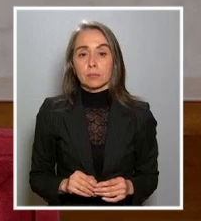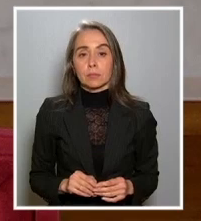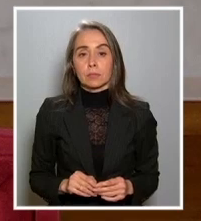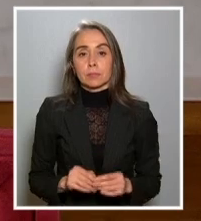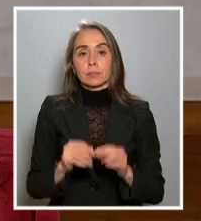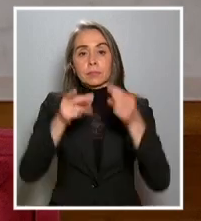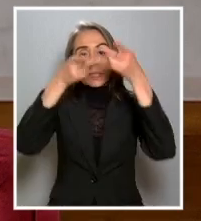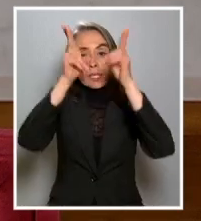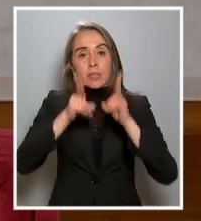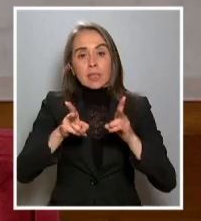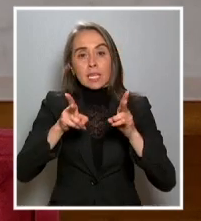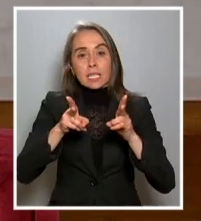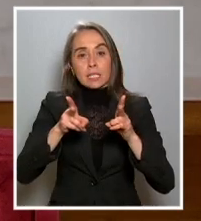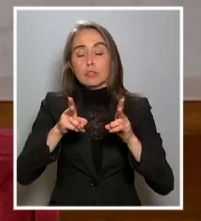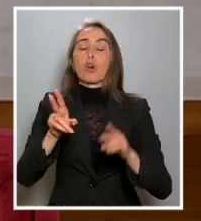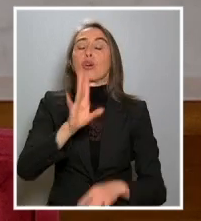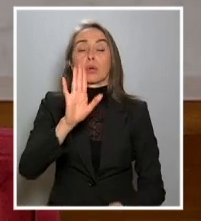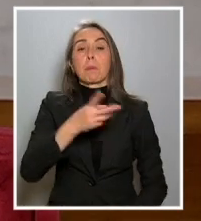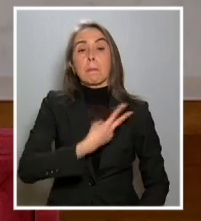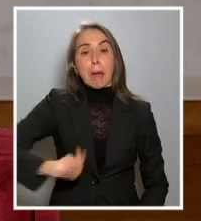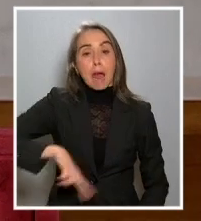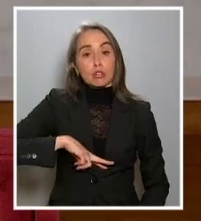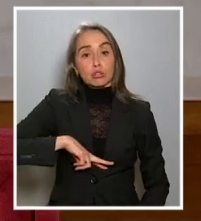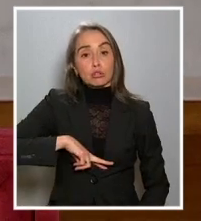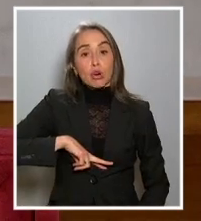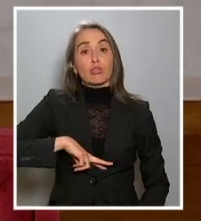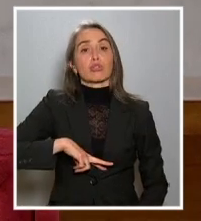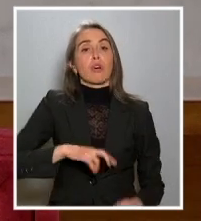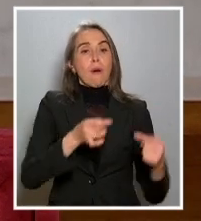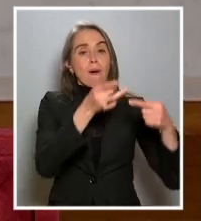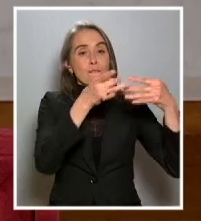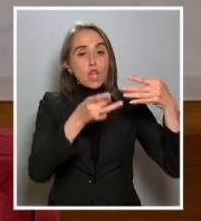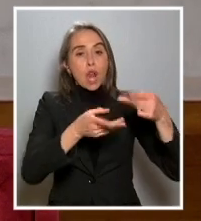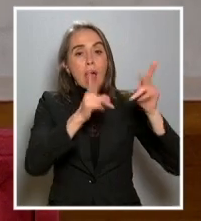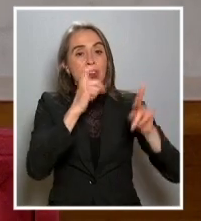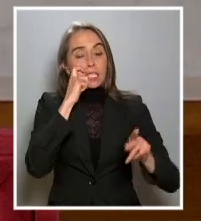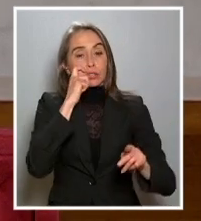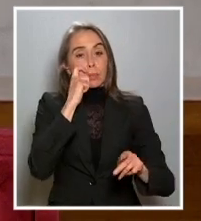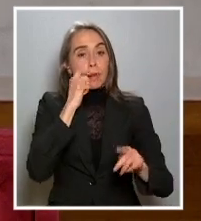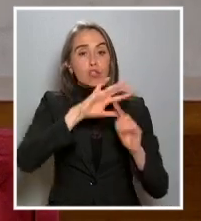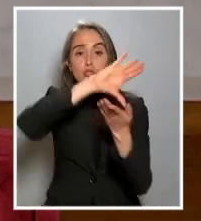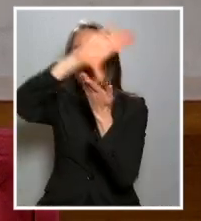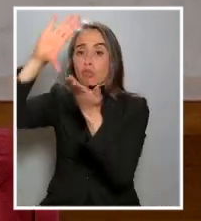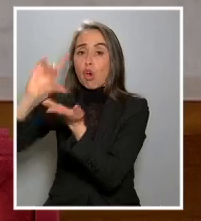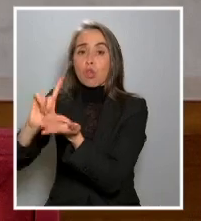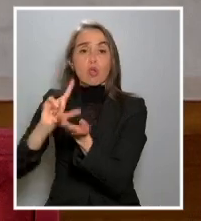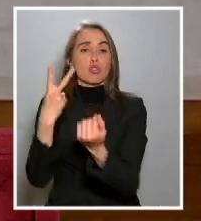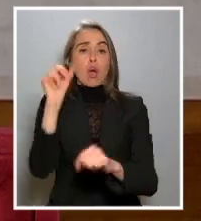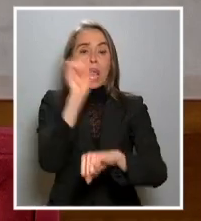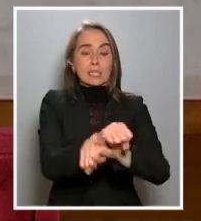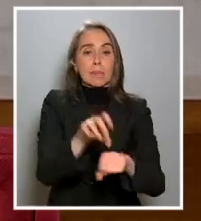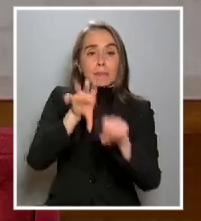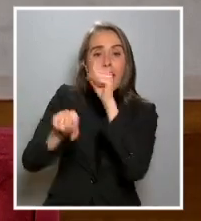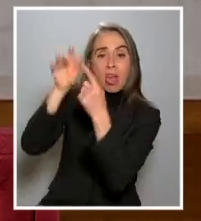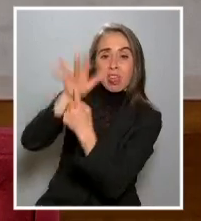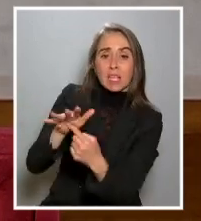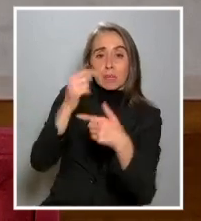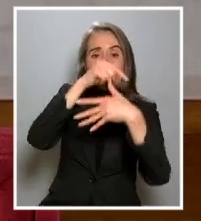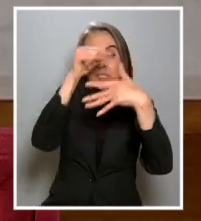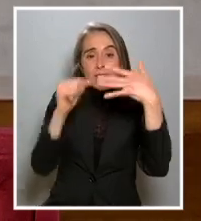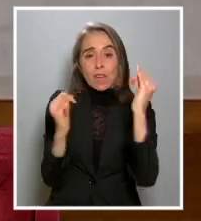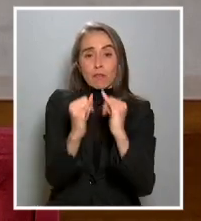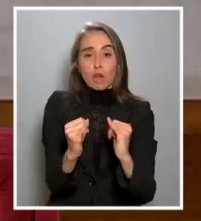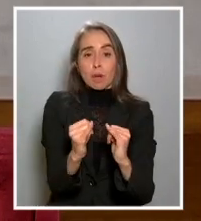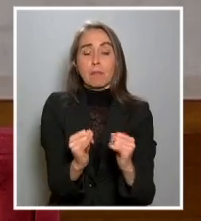los derechos, para nosotros las violaciones a los derechos humanos son en todas partes inaceptables y la discriminación, bajo cualquiera de sus formas,